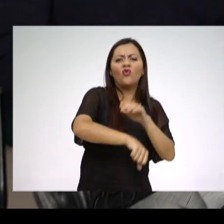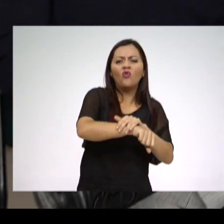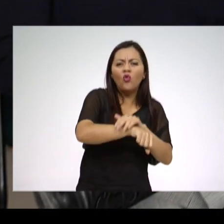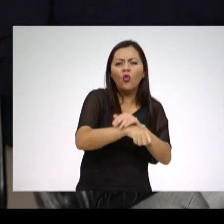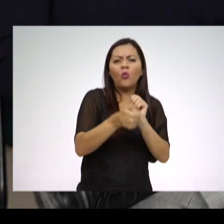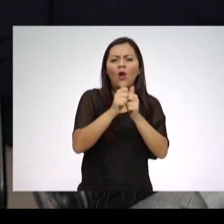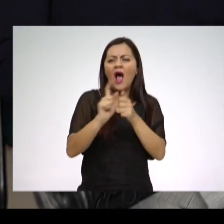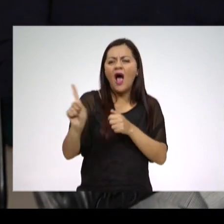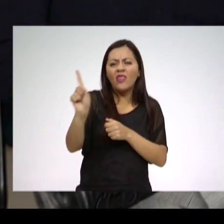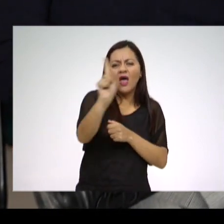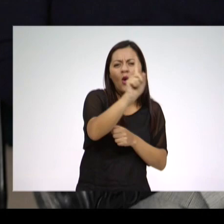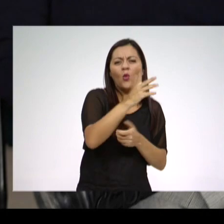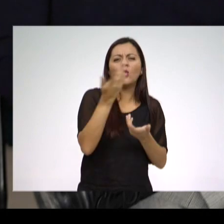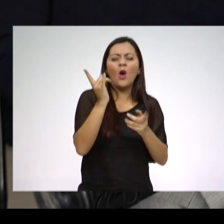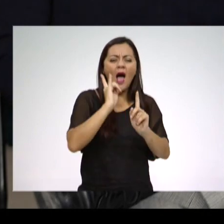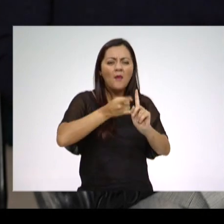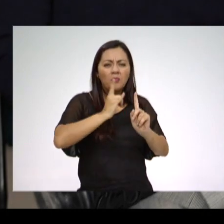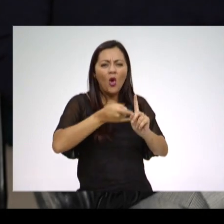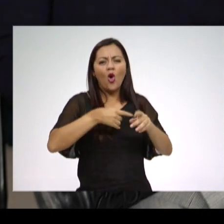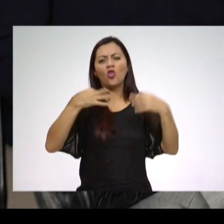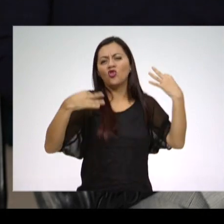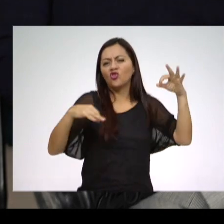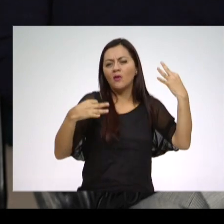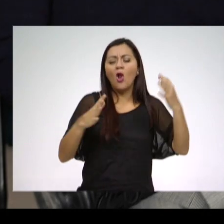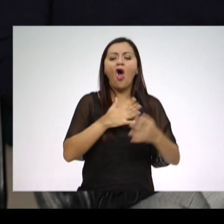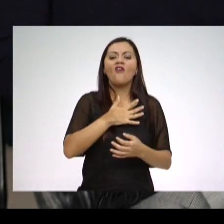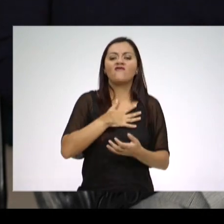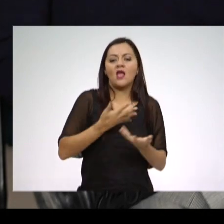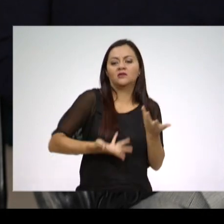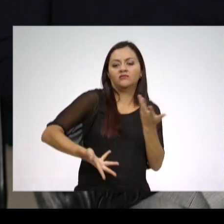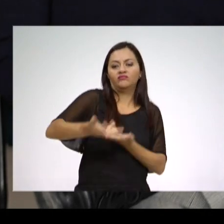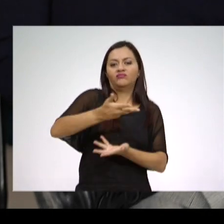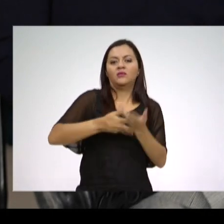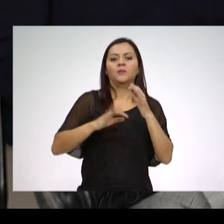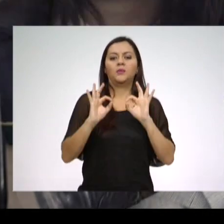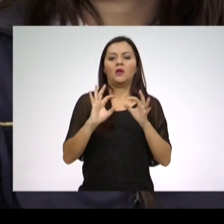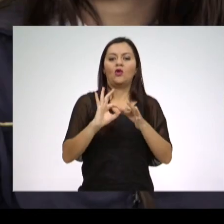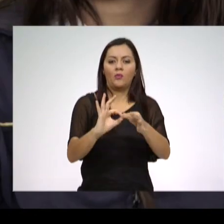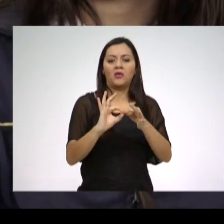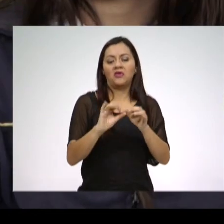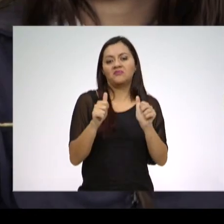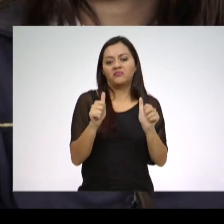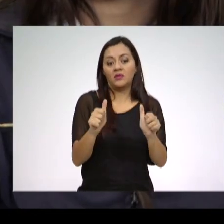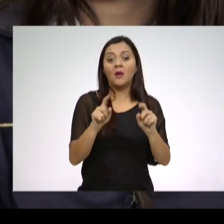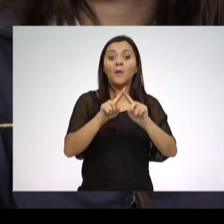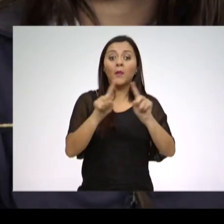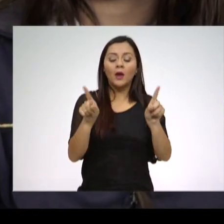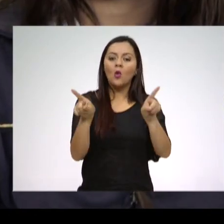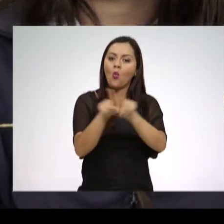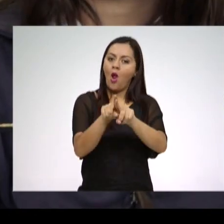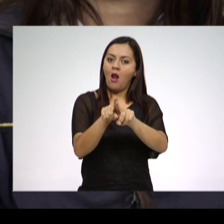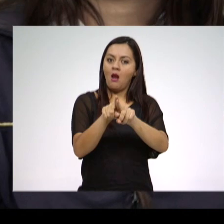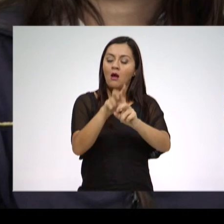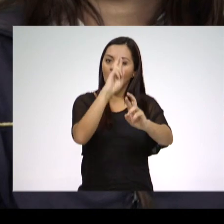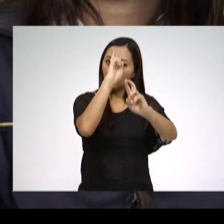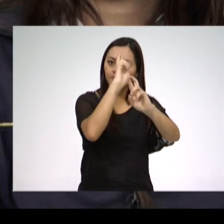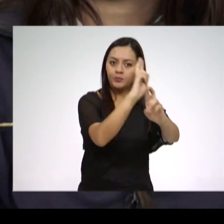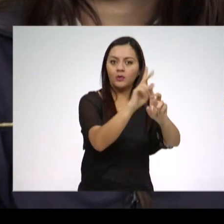así, entonces era normal y había bastante confianza con el compañero. Tiene que haber igual un límite, ¿no?